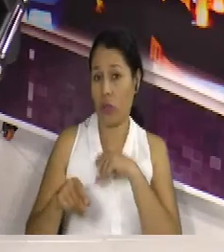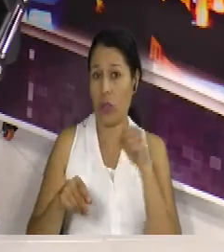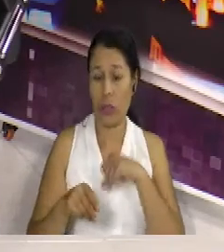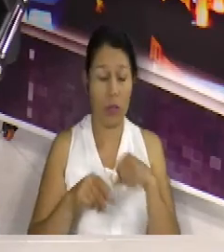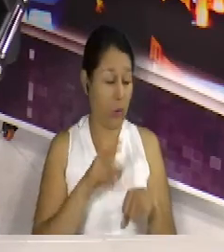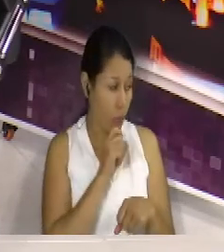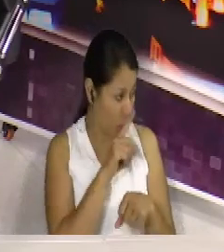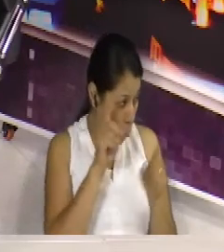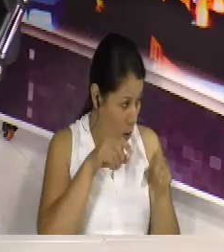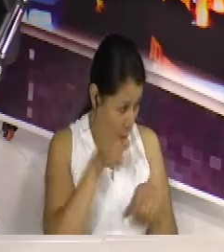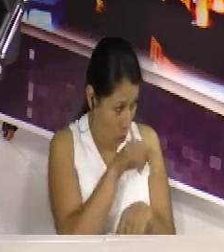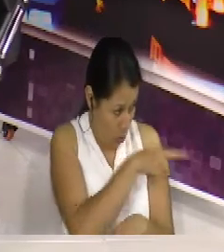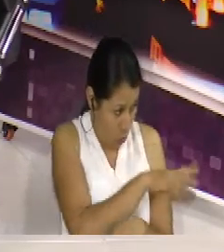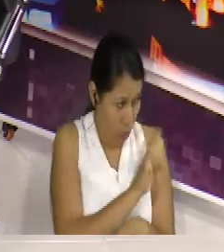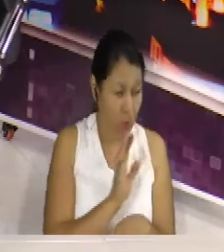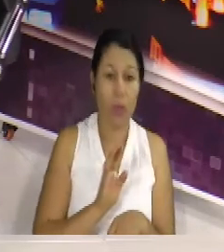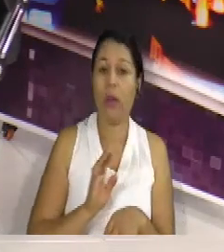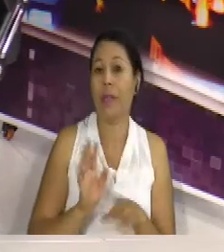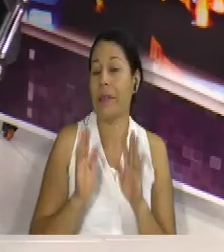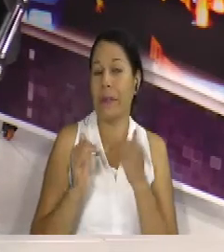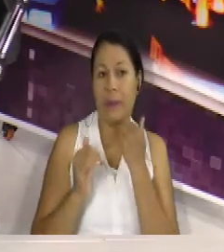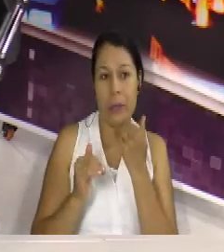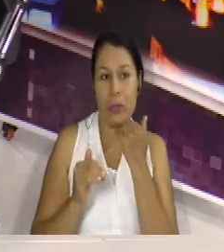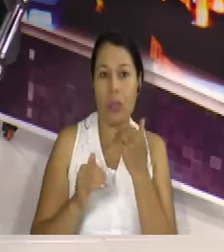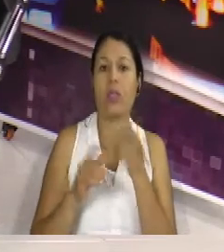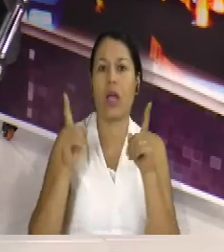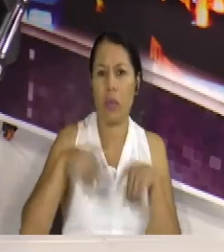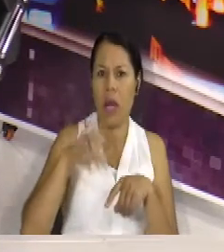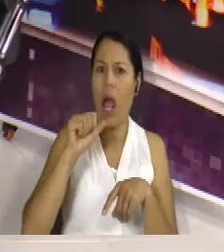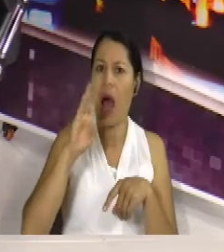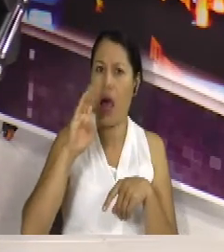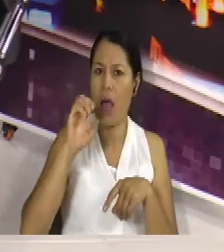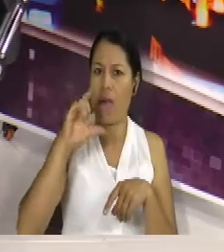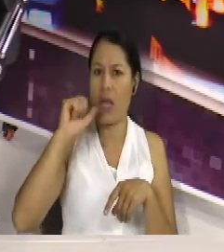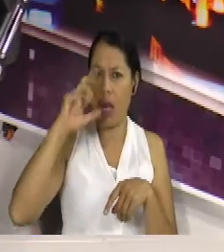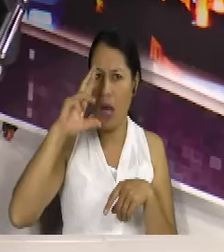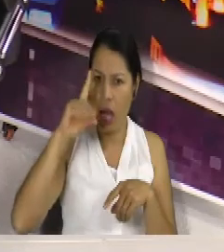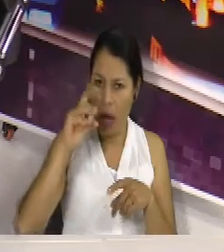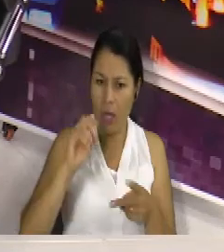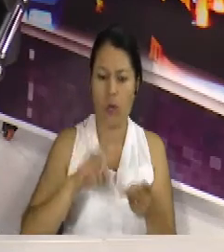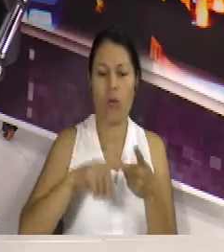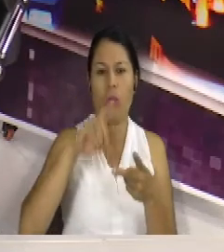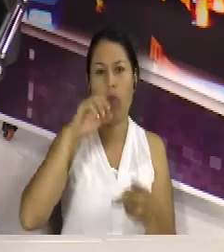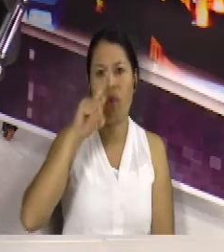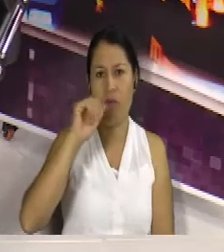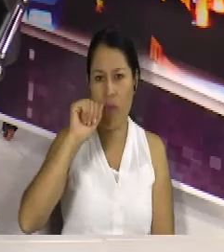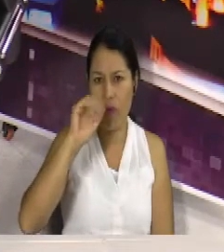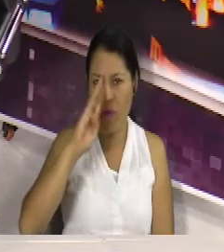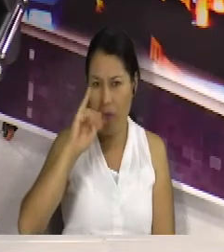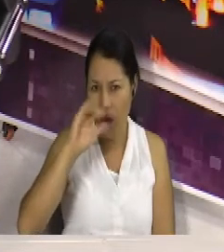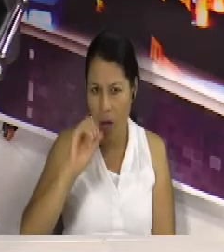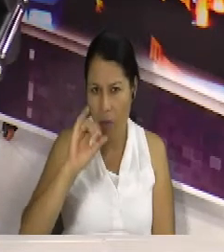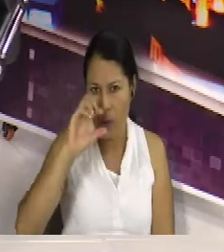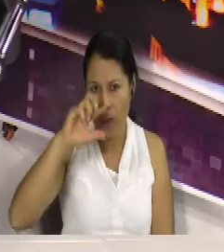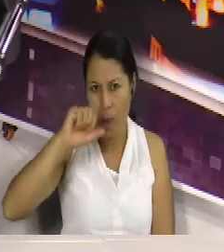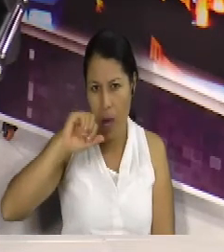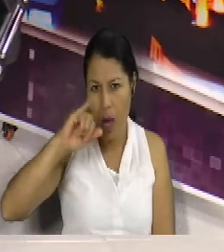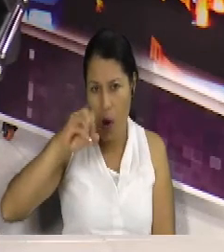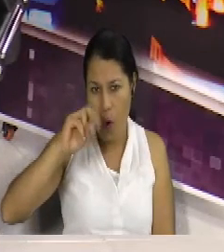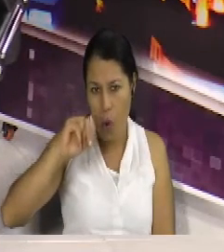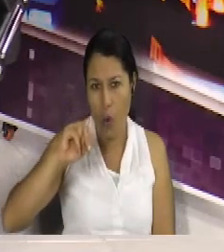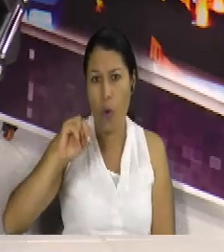estuve también con Abelardo. Todavía estaba Abelardo ya con sí, y con Fabio Pajón, que después que me fui, murió de un infarto